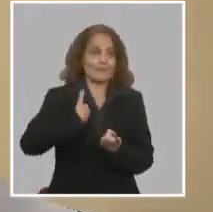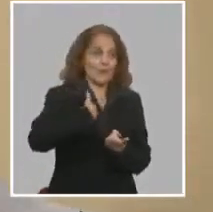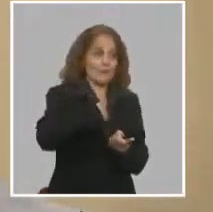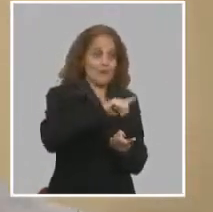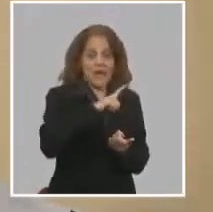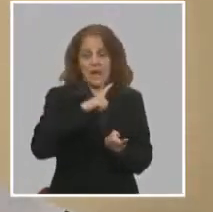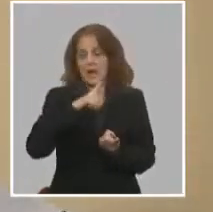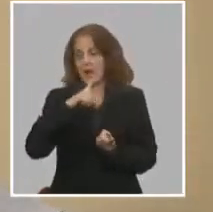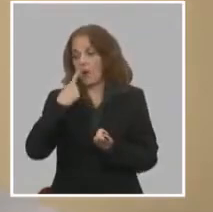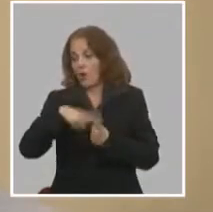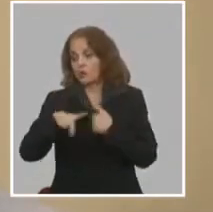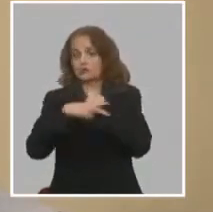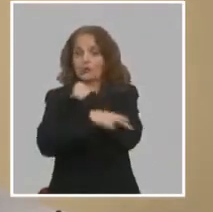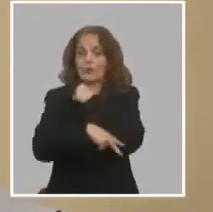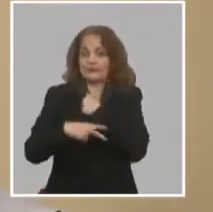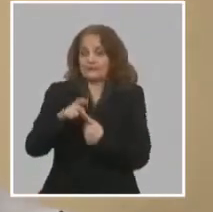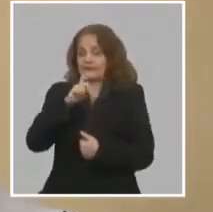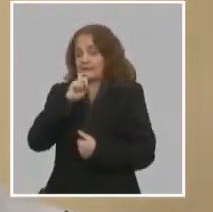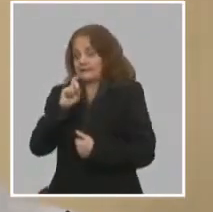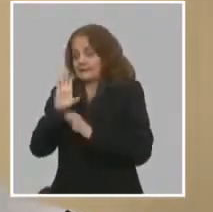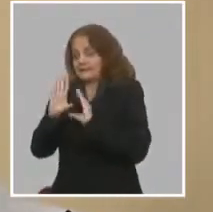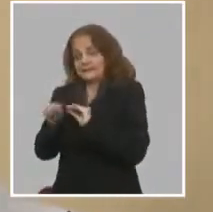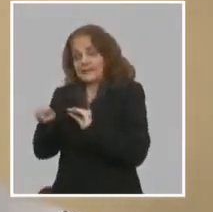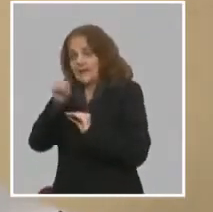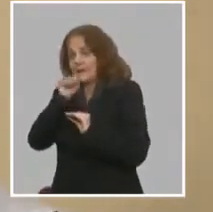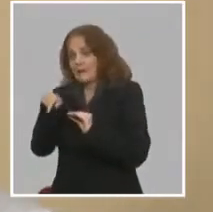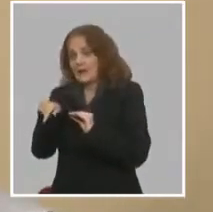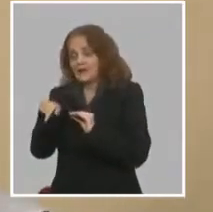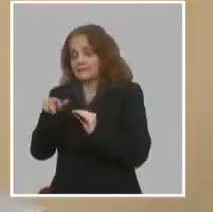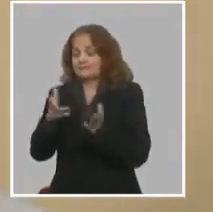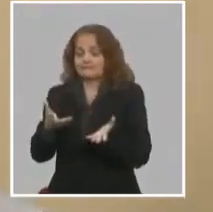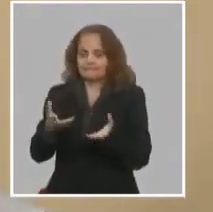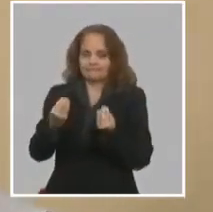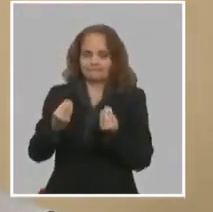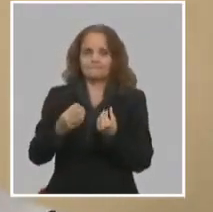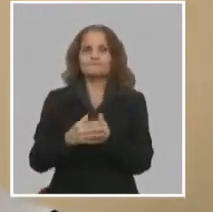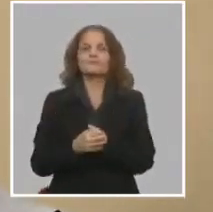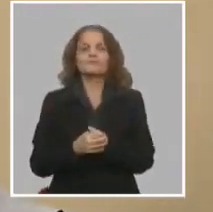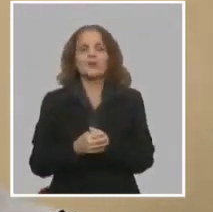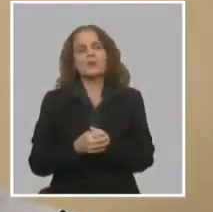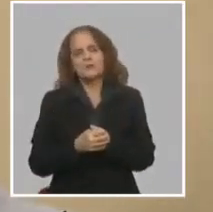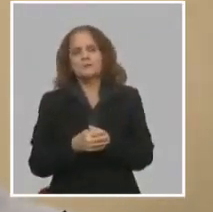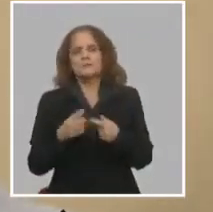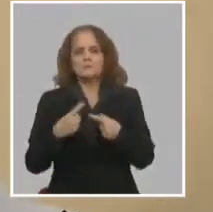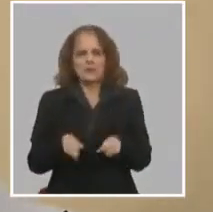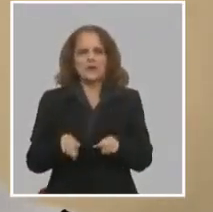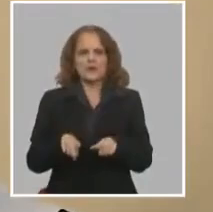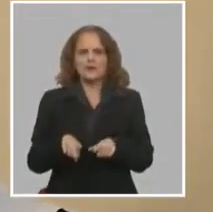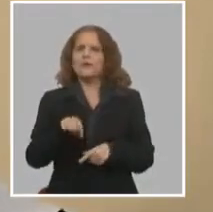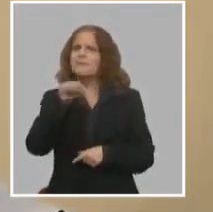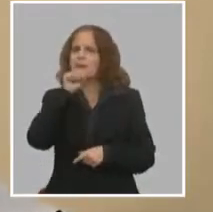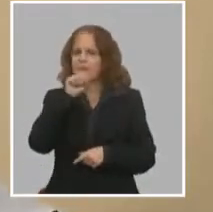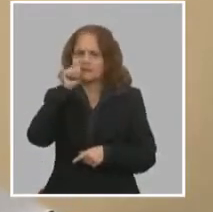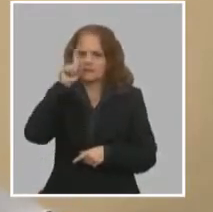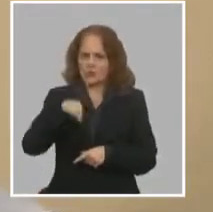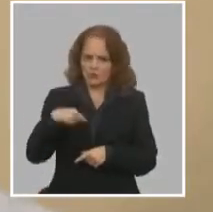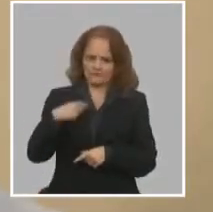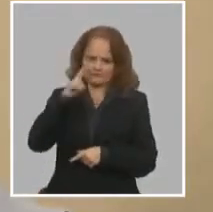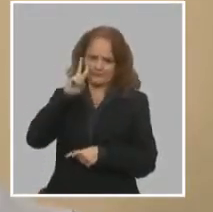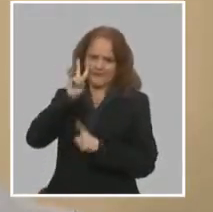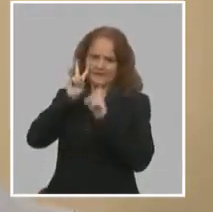plantearle, voy a salir, voy a hacer tal misión. Pero bueno, yo pienso que seguro que me está escuchando y